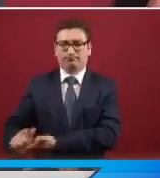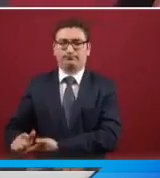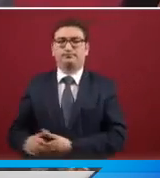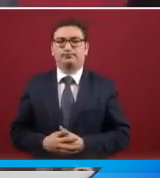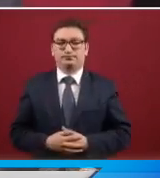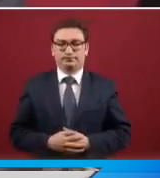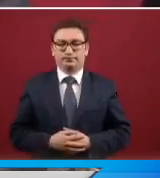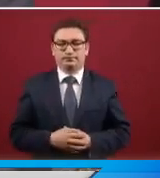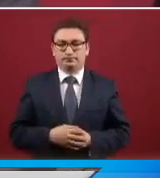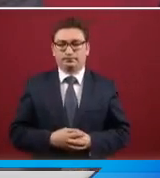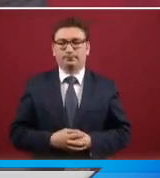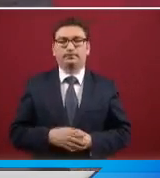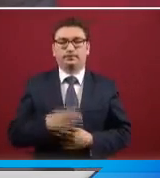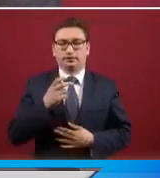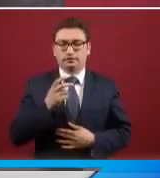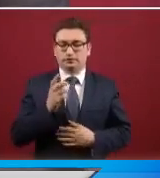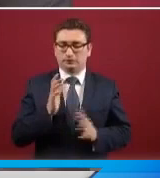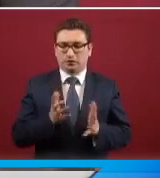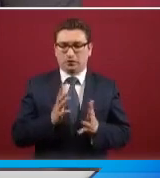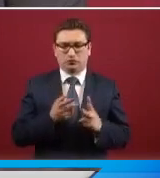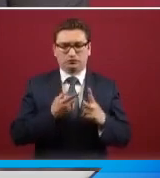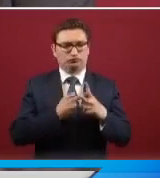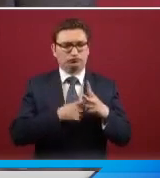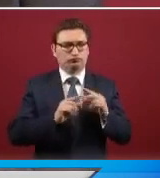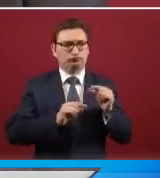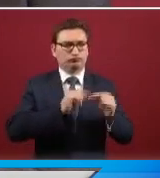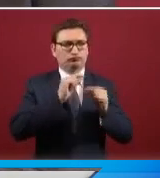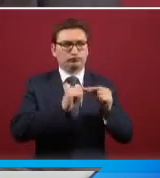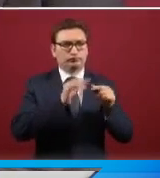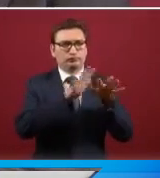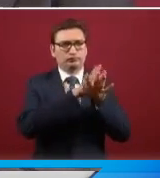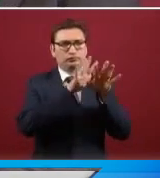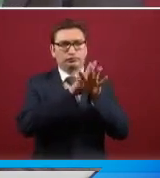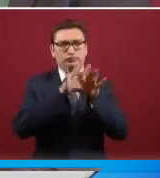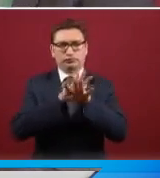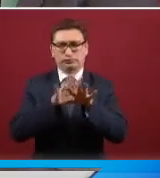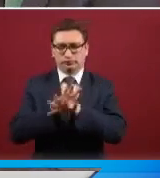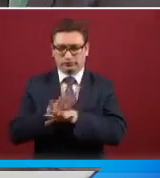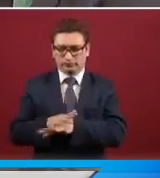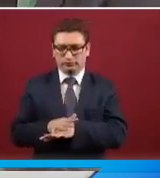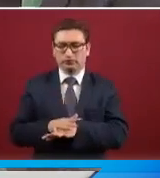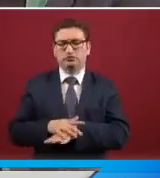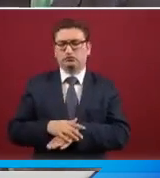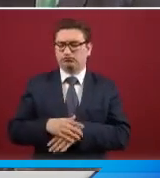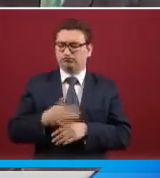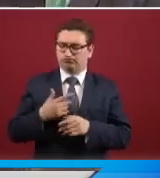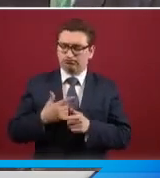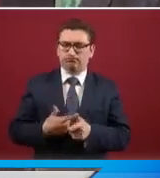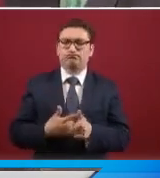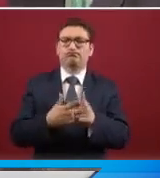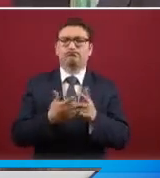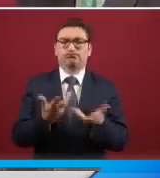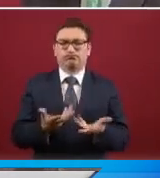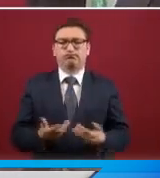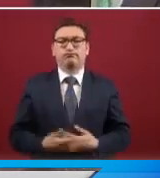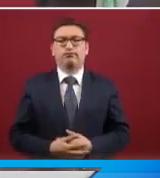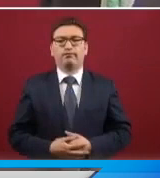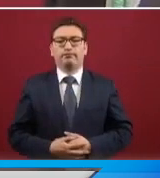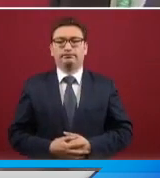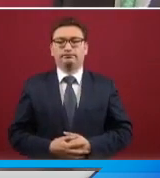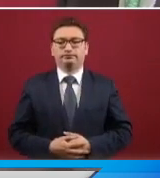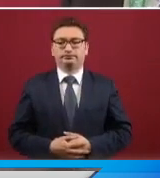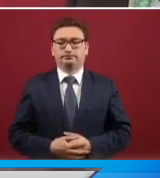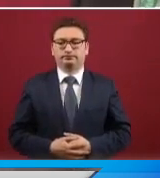Silva Herzog, en donde describe acerca de la corrupción postrevolucionaria en los años 60, que desde entonces hacía mención de cómo se exaltaba